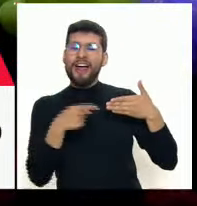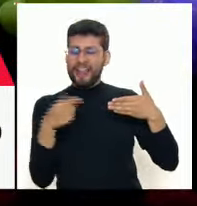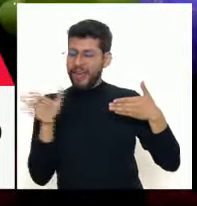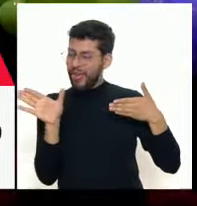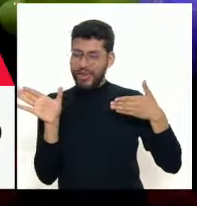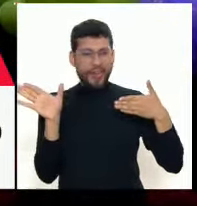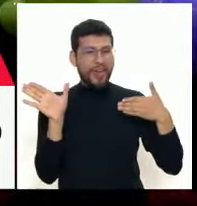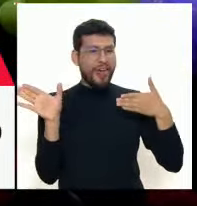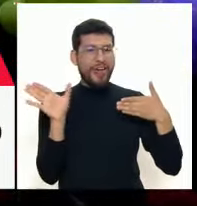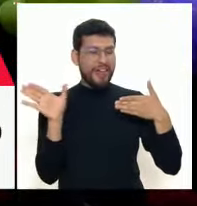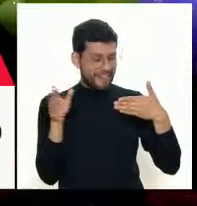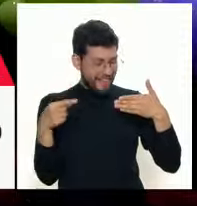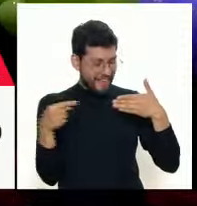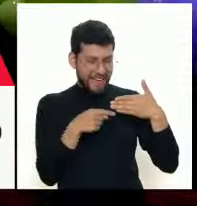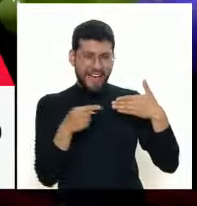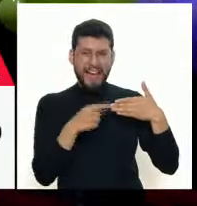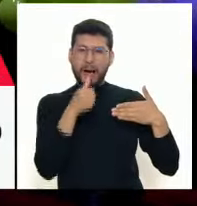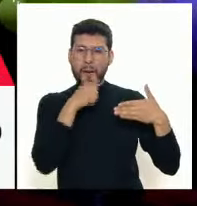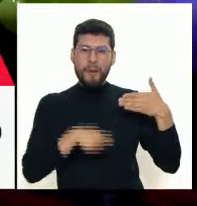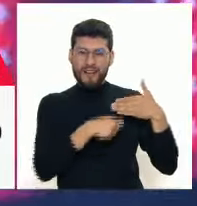Noto